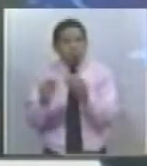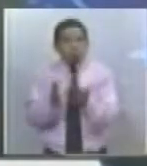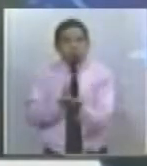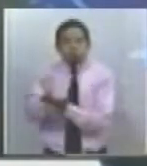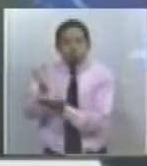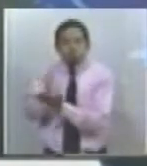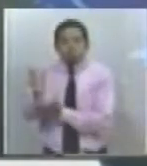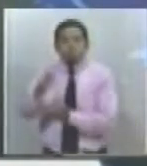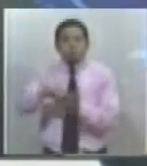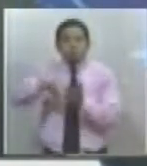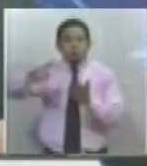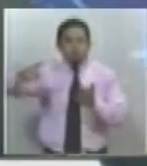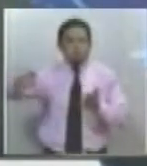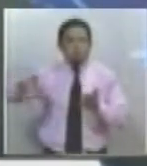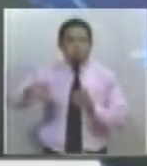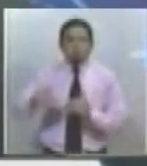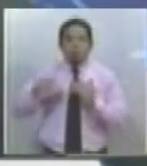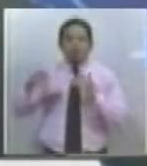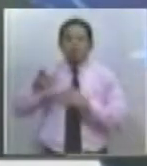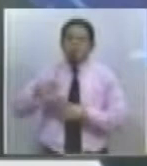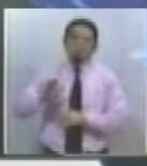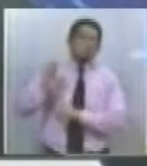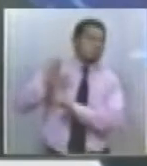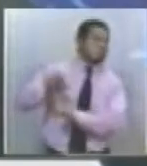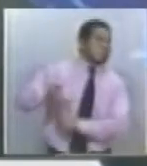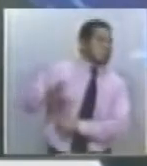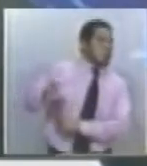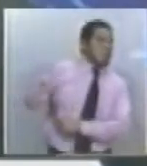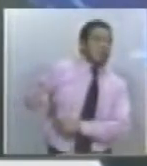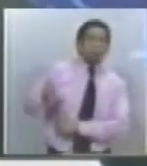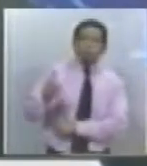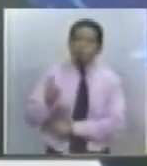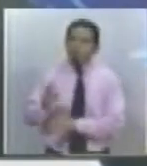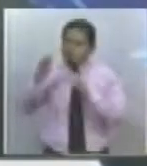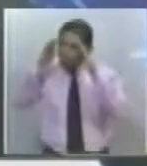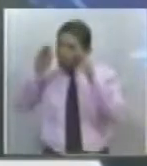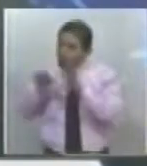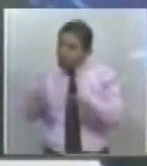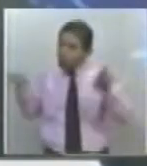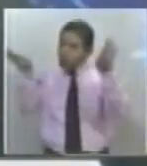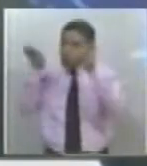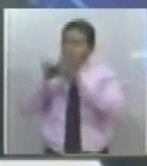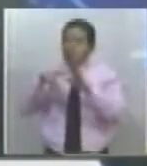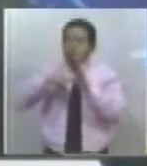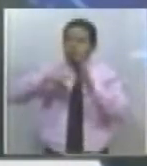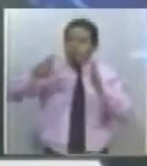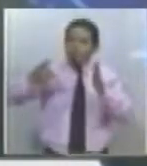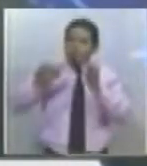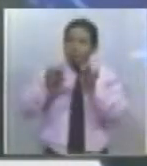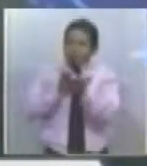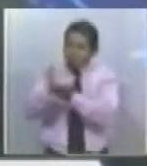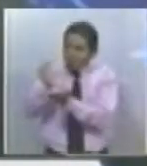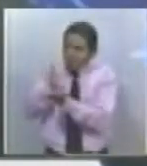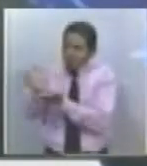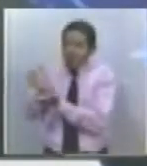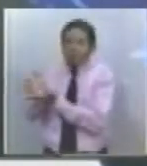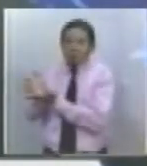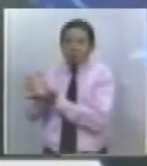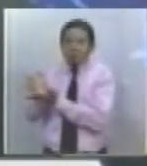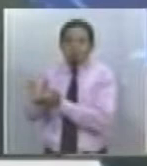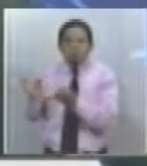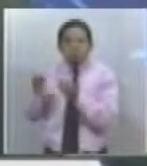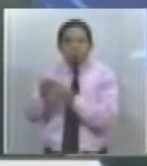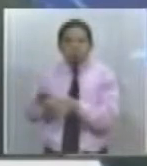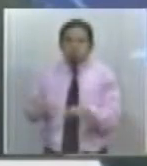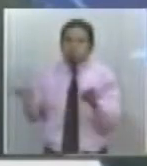que antes se creían que no valían, que no importaban. Las carreras tecnológicas hoy en día han tomado mucho valor